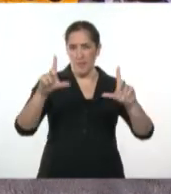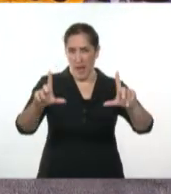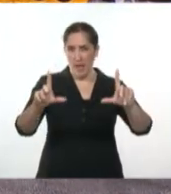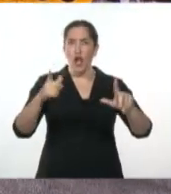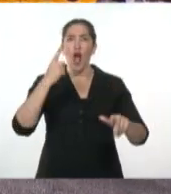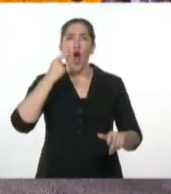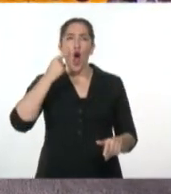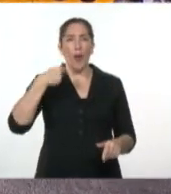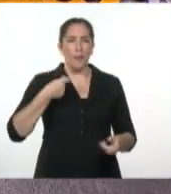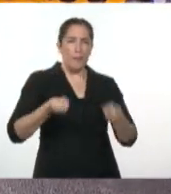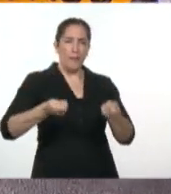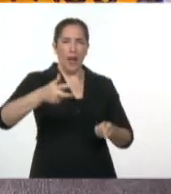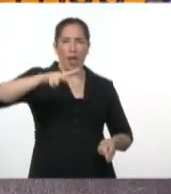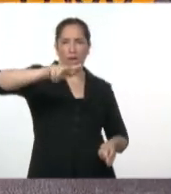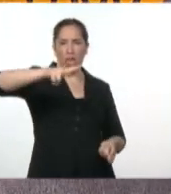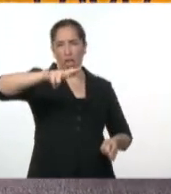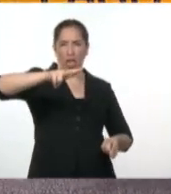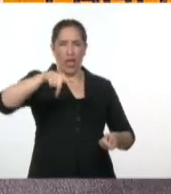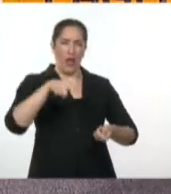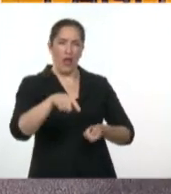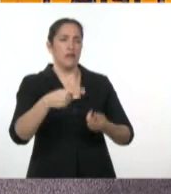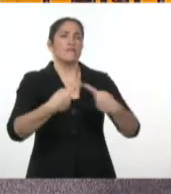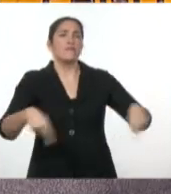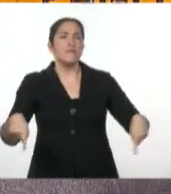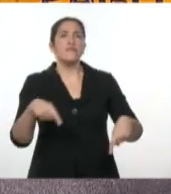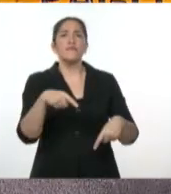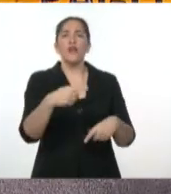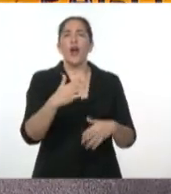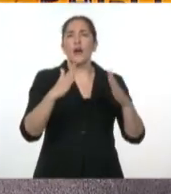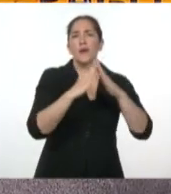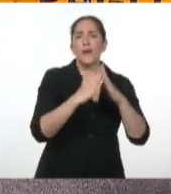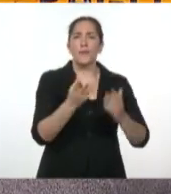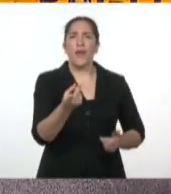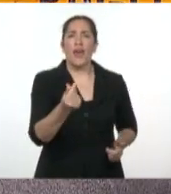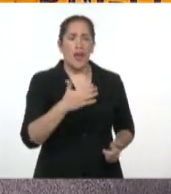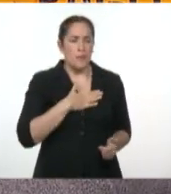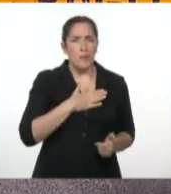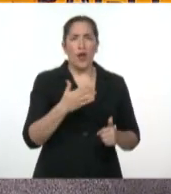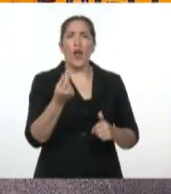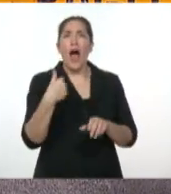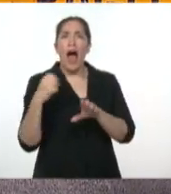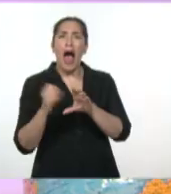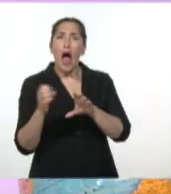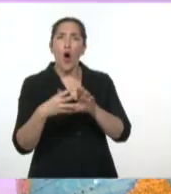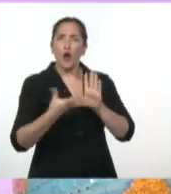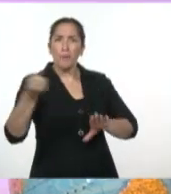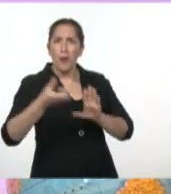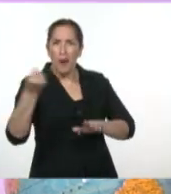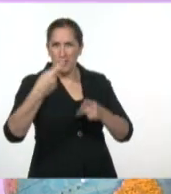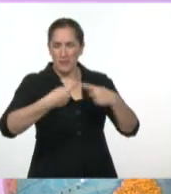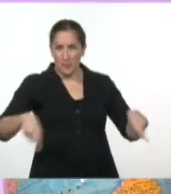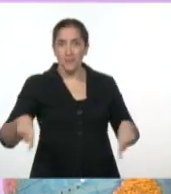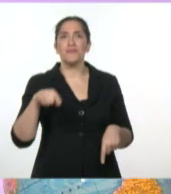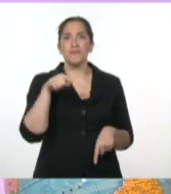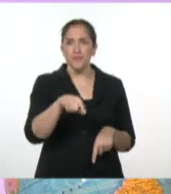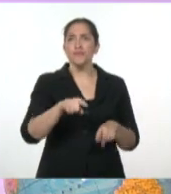hombre del patrimonio, de los patrimonios, por ejemplo, de la propiedad, del dinero, de los ahorros. Y la segunda imagen es una